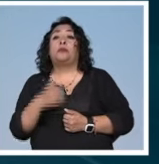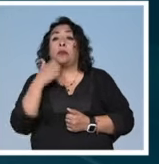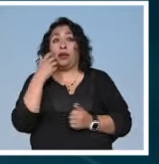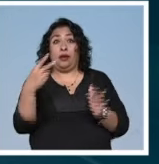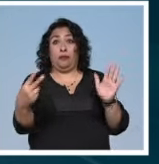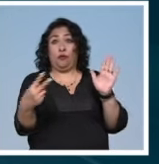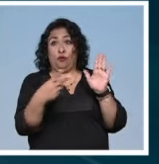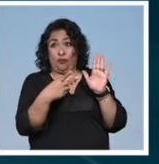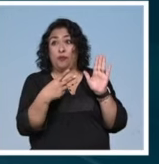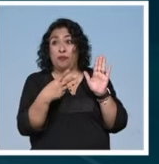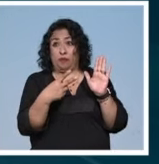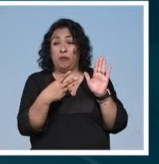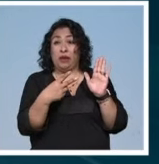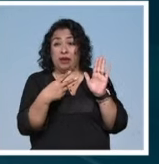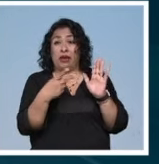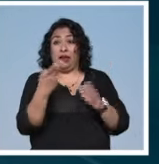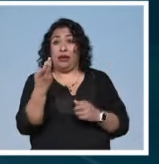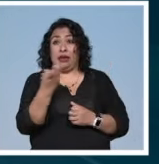mostrar